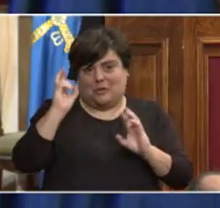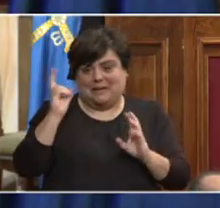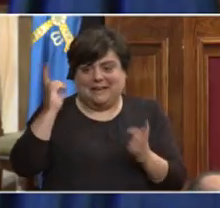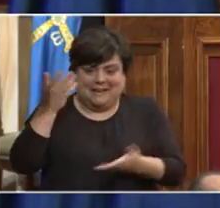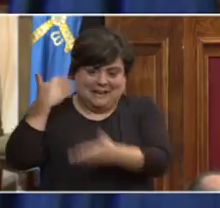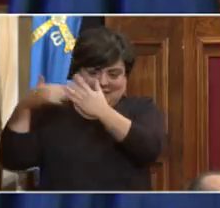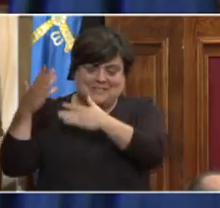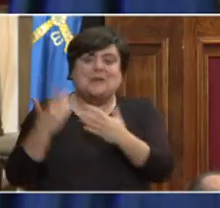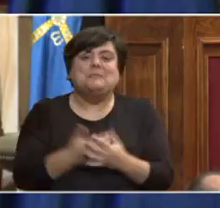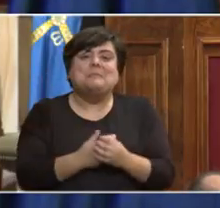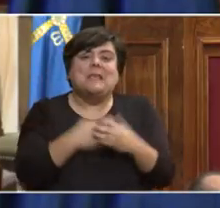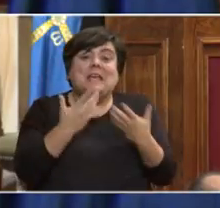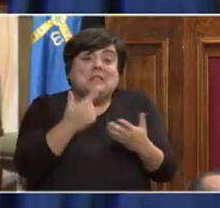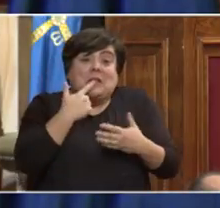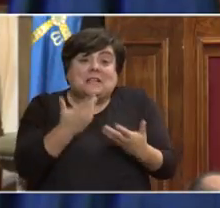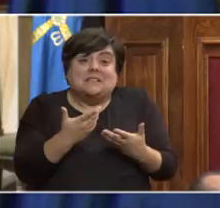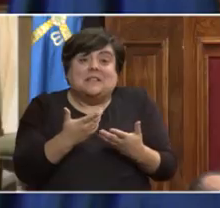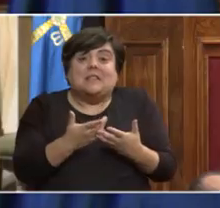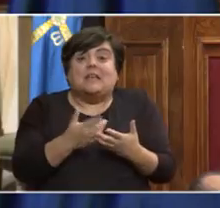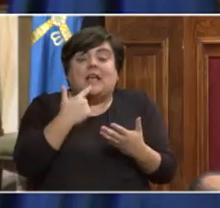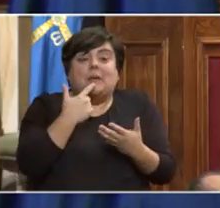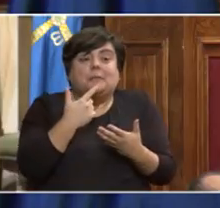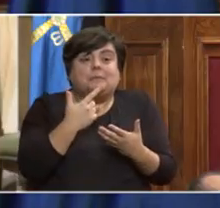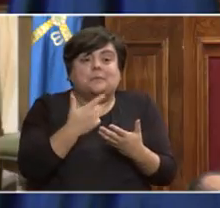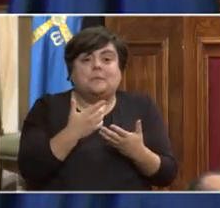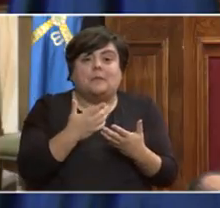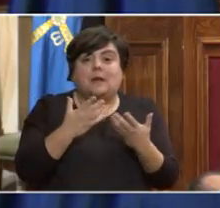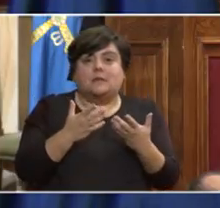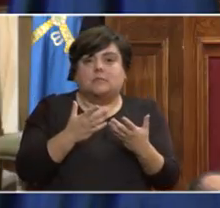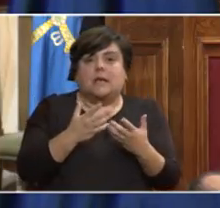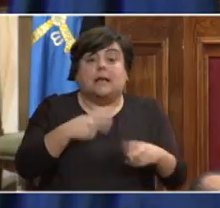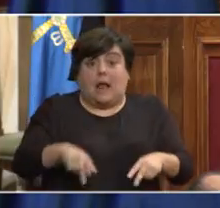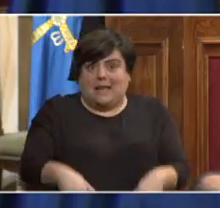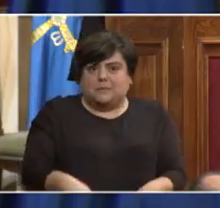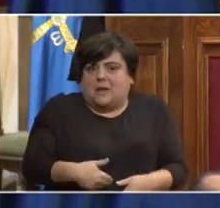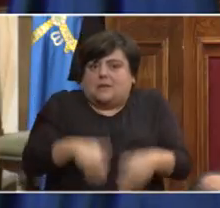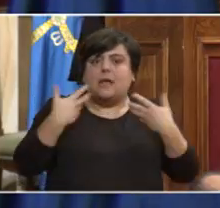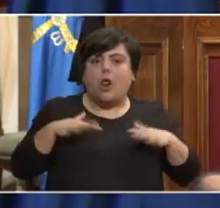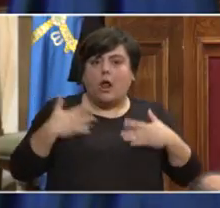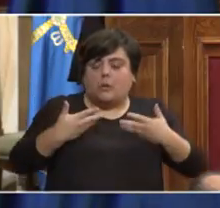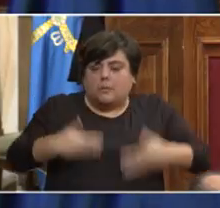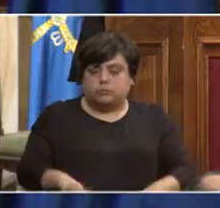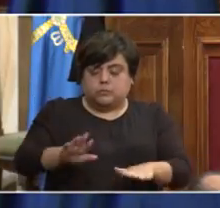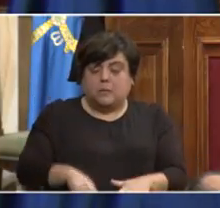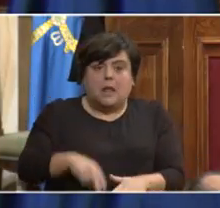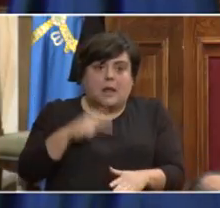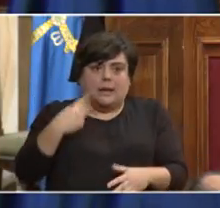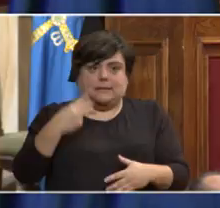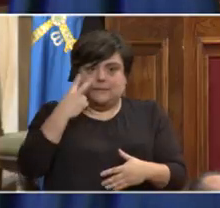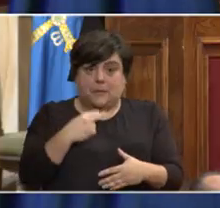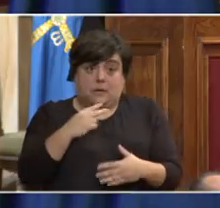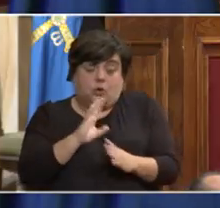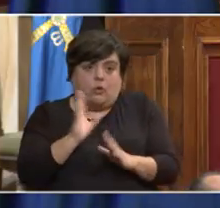los personajes hicieran ostentación de sus piernas, ocultas durante siglos bajo acartonados, peplos y chitones.